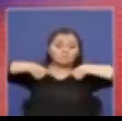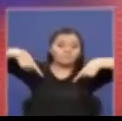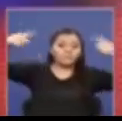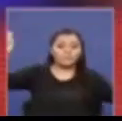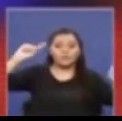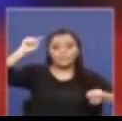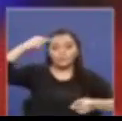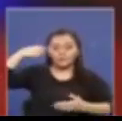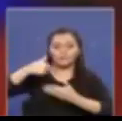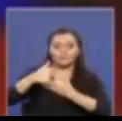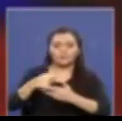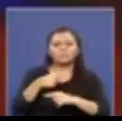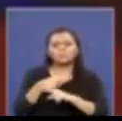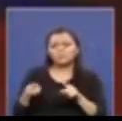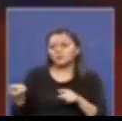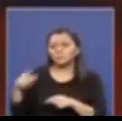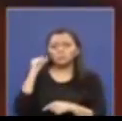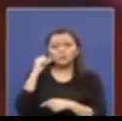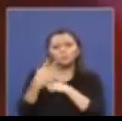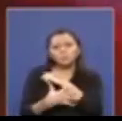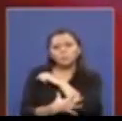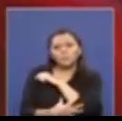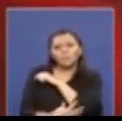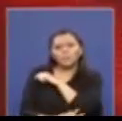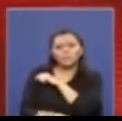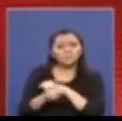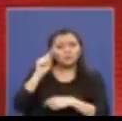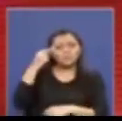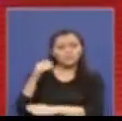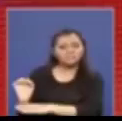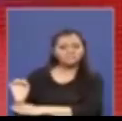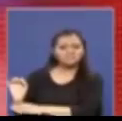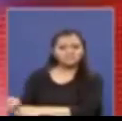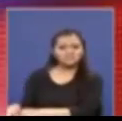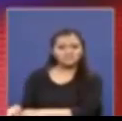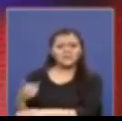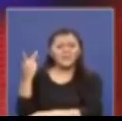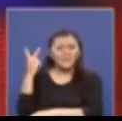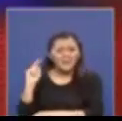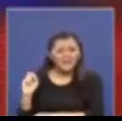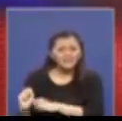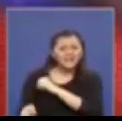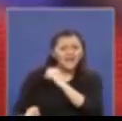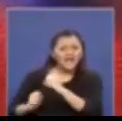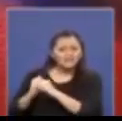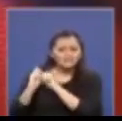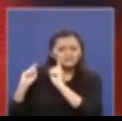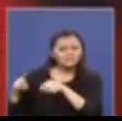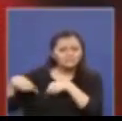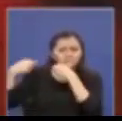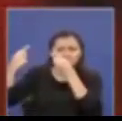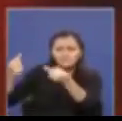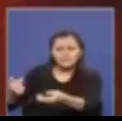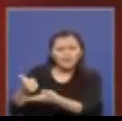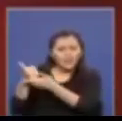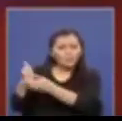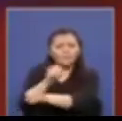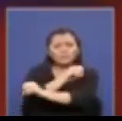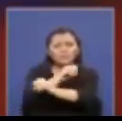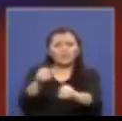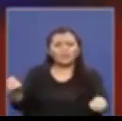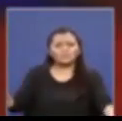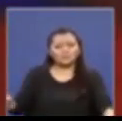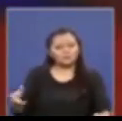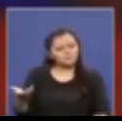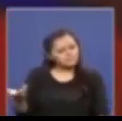Estado. Tenía un nombre sencillo, de una familia humilde, era hijo de una mujer humilde, y no pasó absolutamente nada en 20